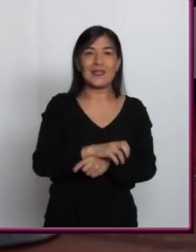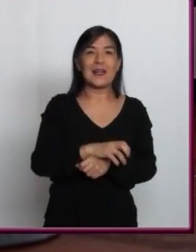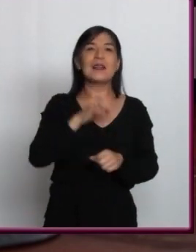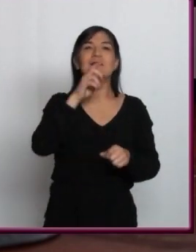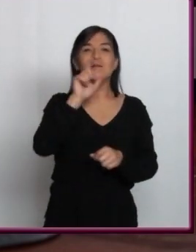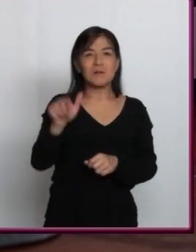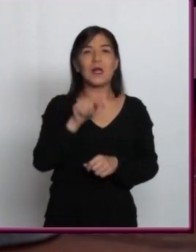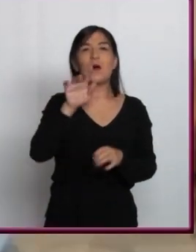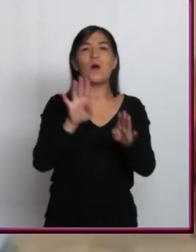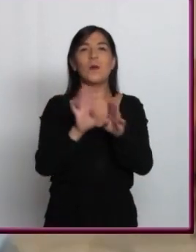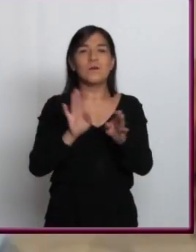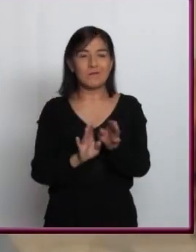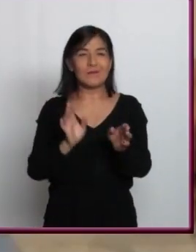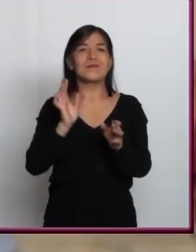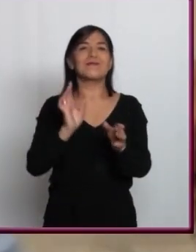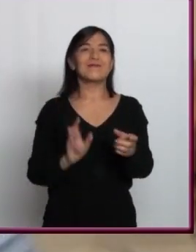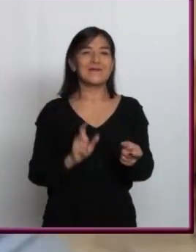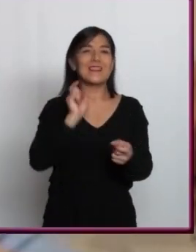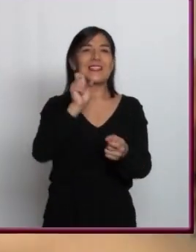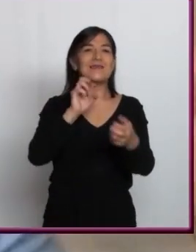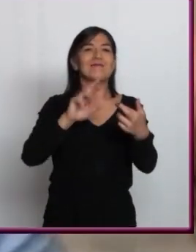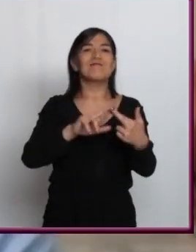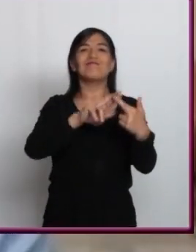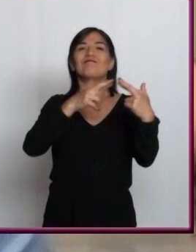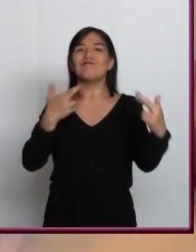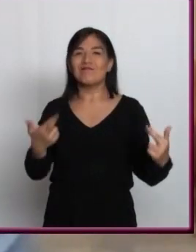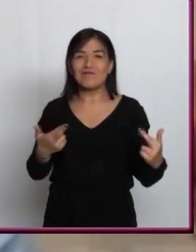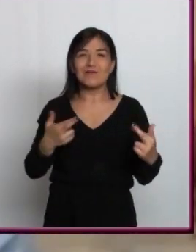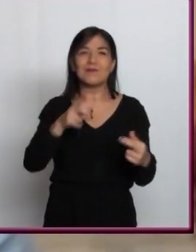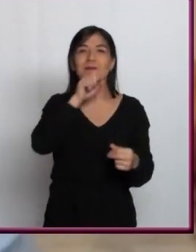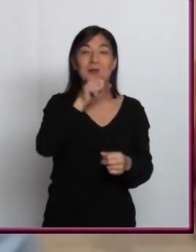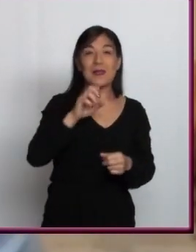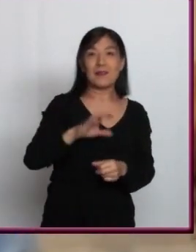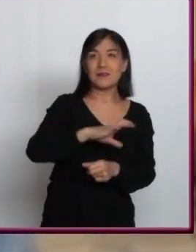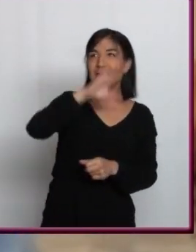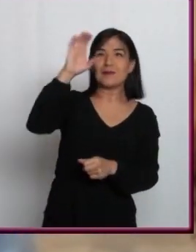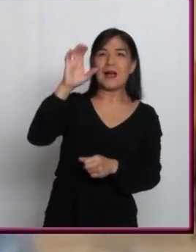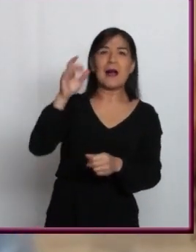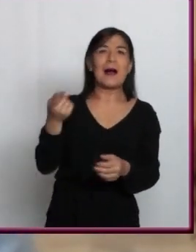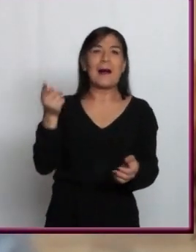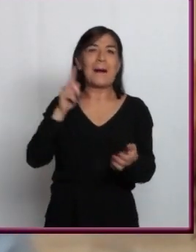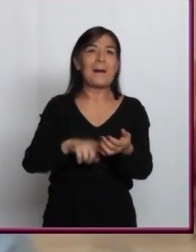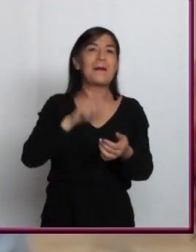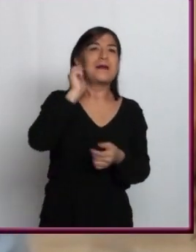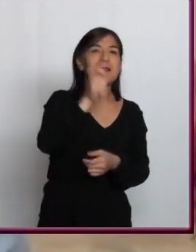Típicamente esto está asociado a algo que no estaba antes en el cielo y